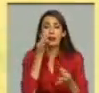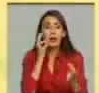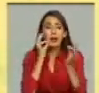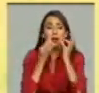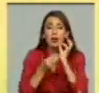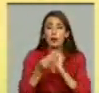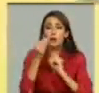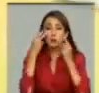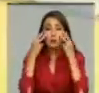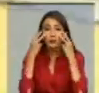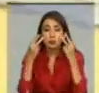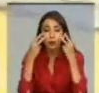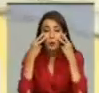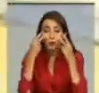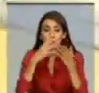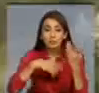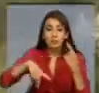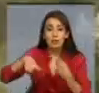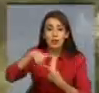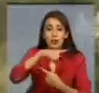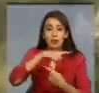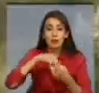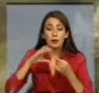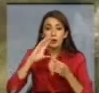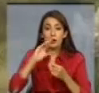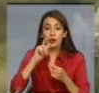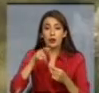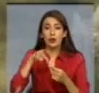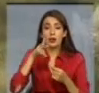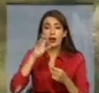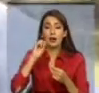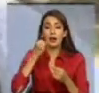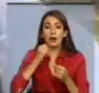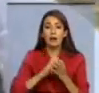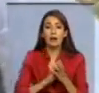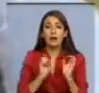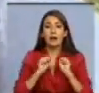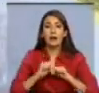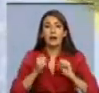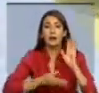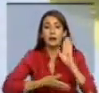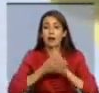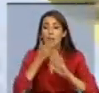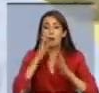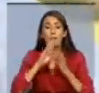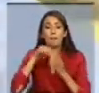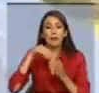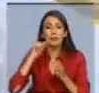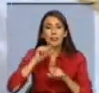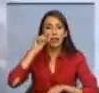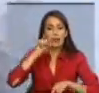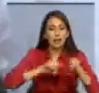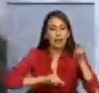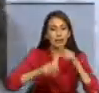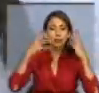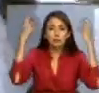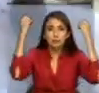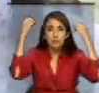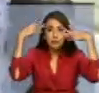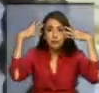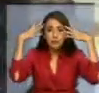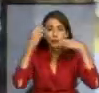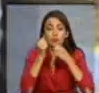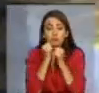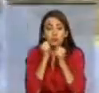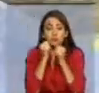paraditos y a ver si nos vamos a dar una vuelta por el Cajas rico, un poquito también machando para que caliente un poquito el sol siquiera, alguna cosita en la